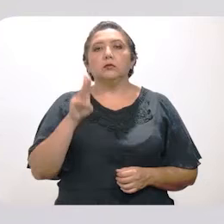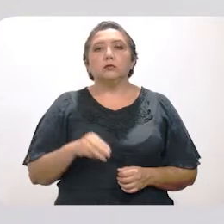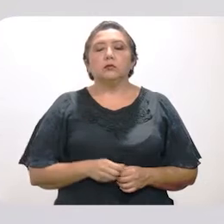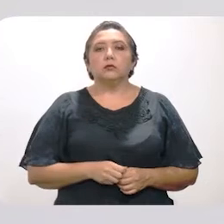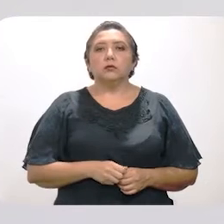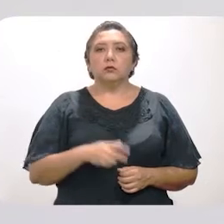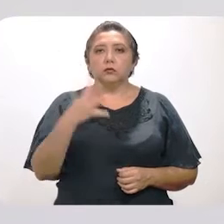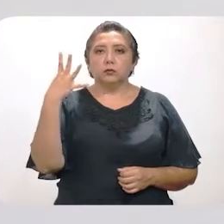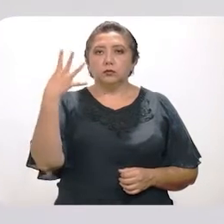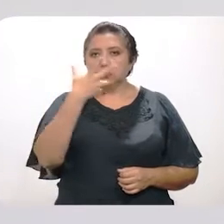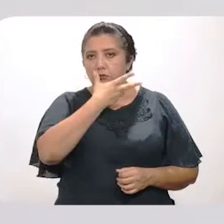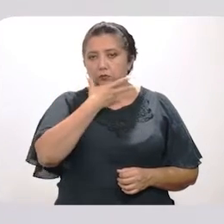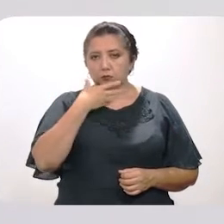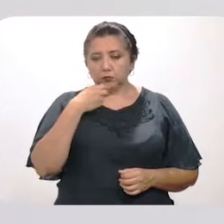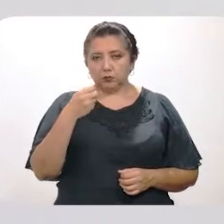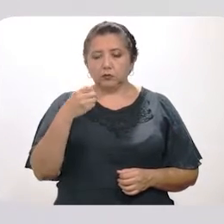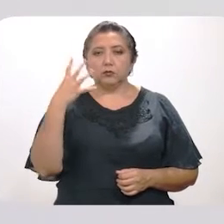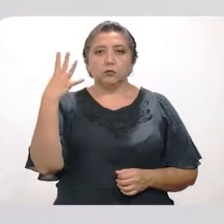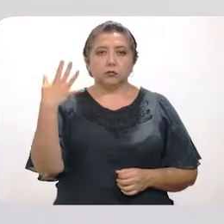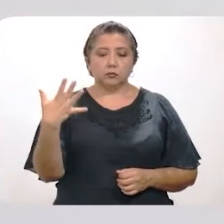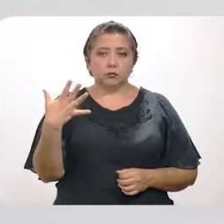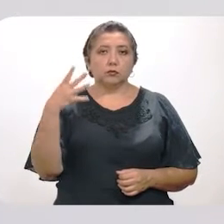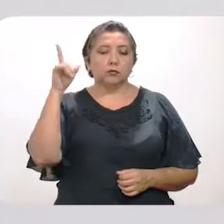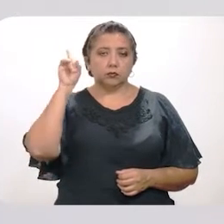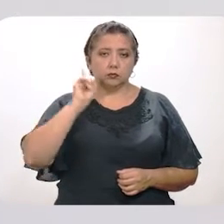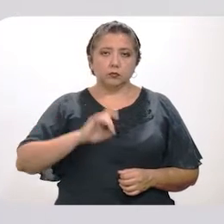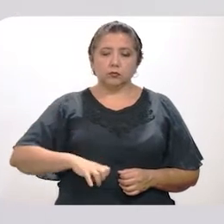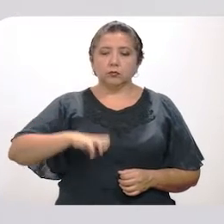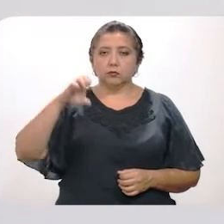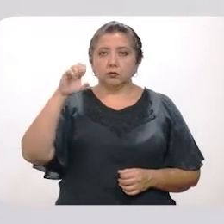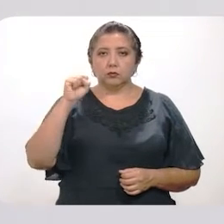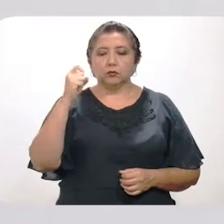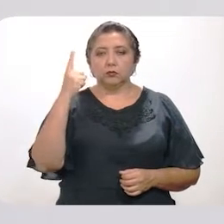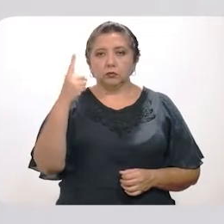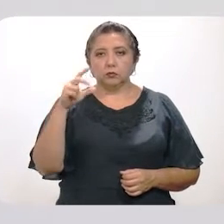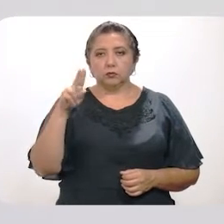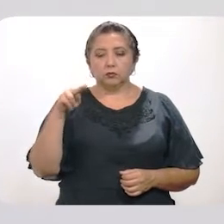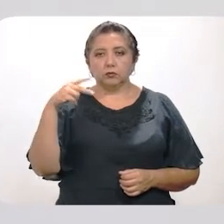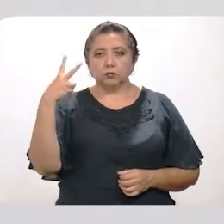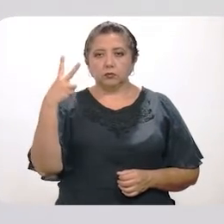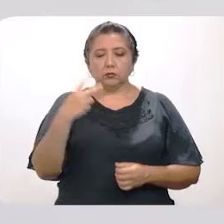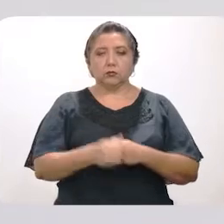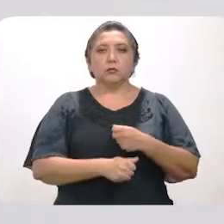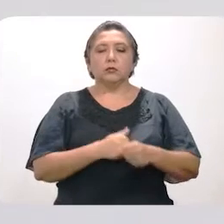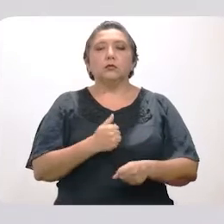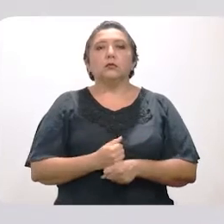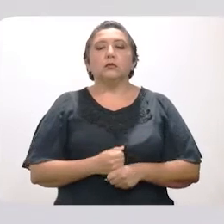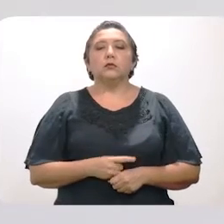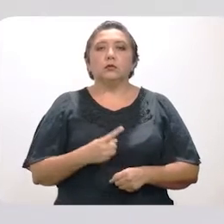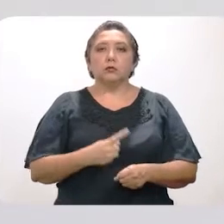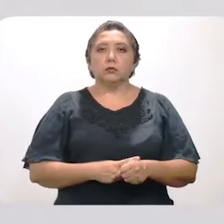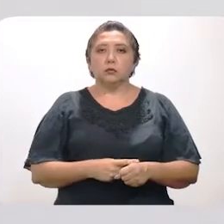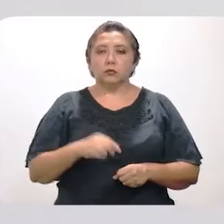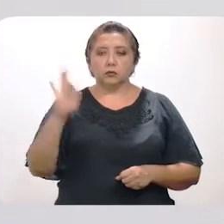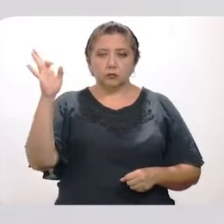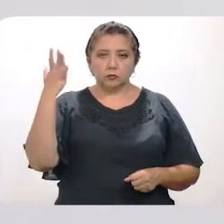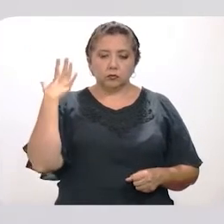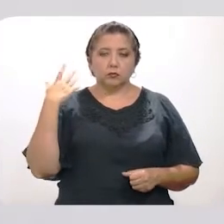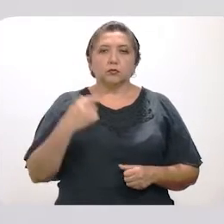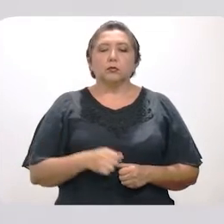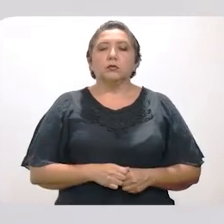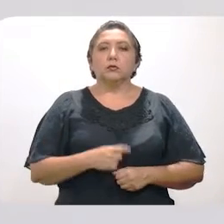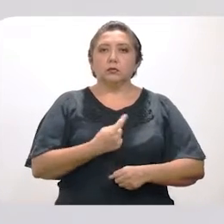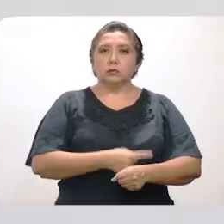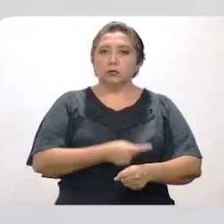fallecimientos. Son 4 hombres y 5 mujeres, de un rango de edad de 61 a 82 años. Sus principales enfermedades